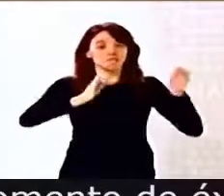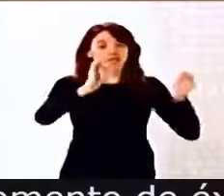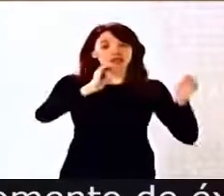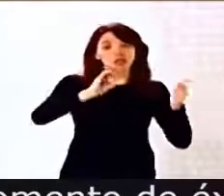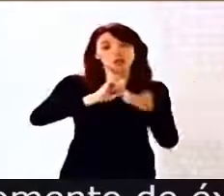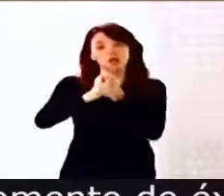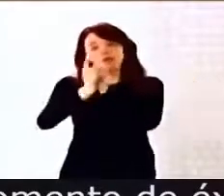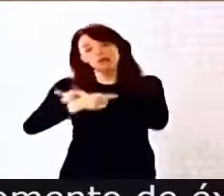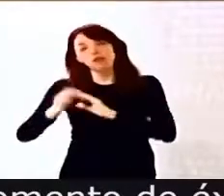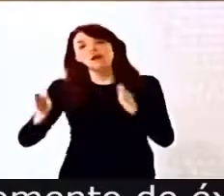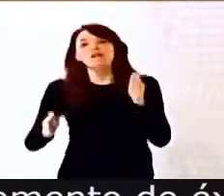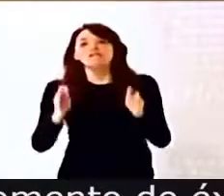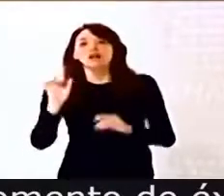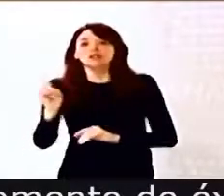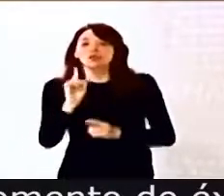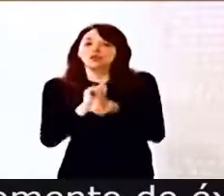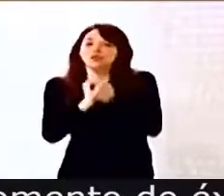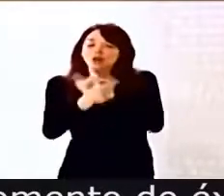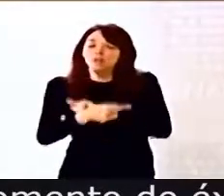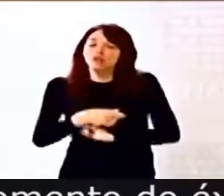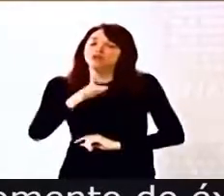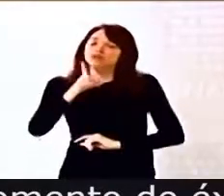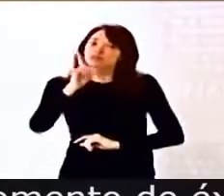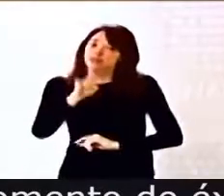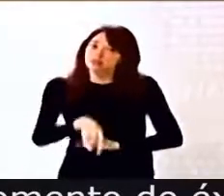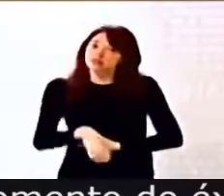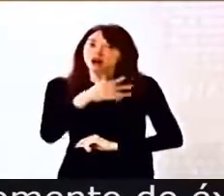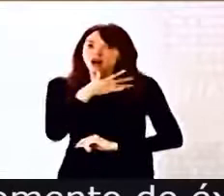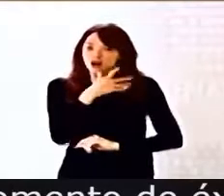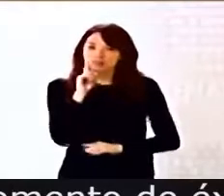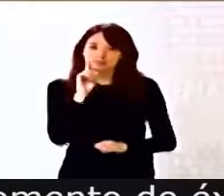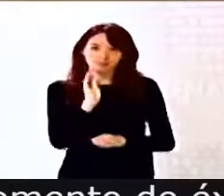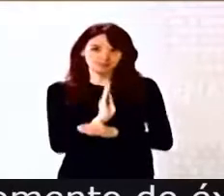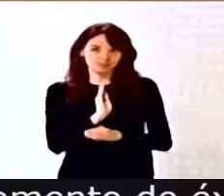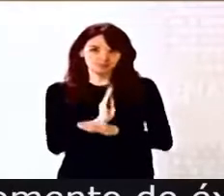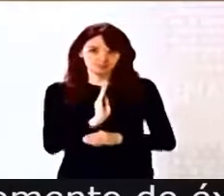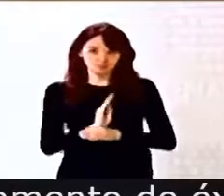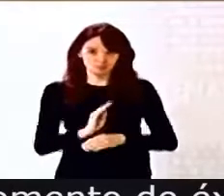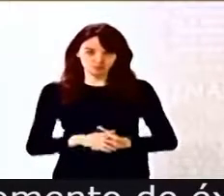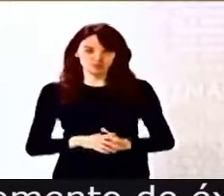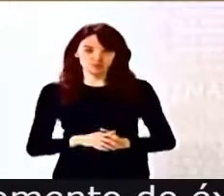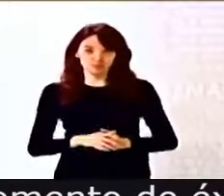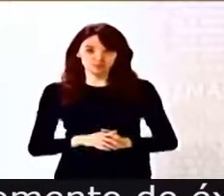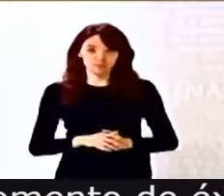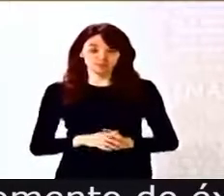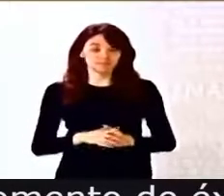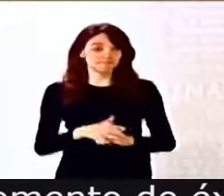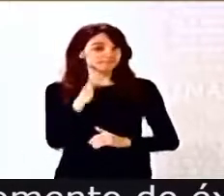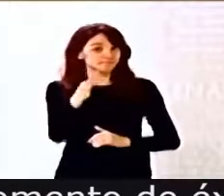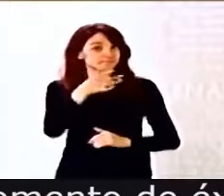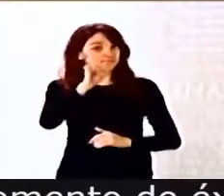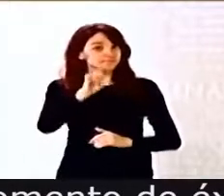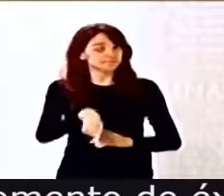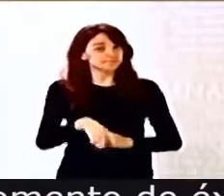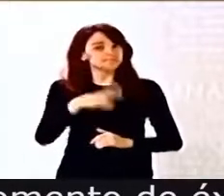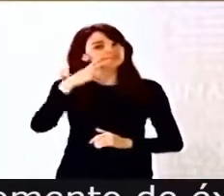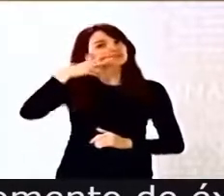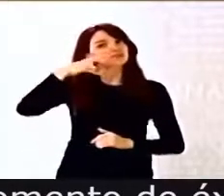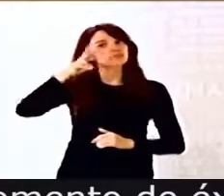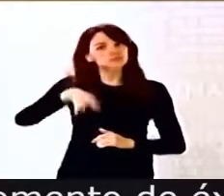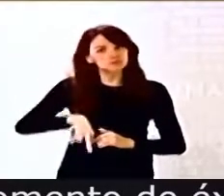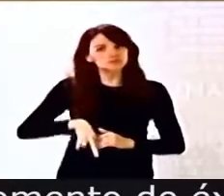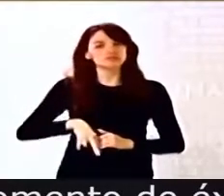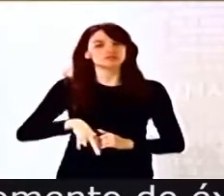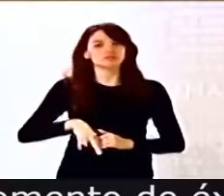1. Pero es el momento también de la prudencia y es el momento del reconocimiento